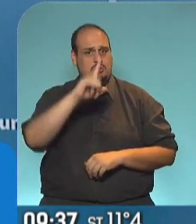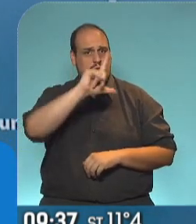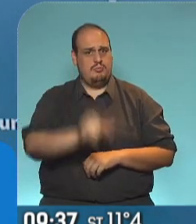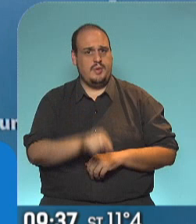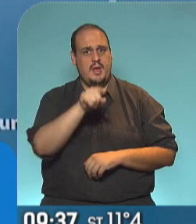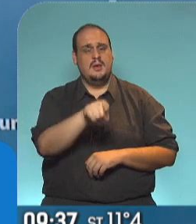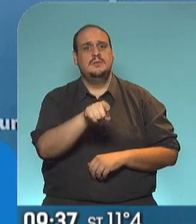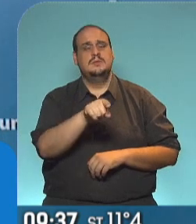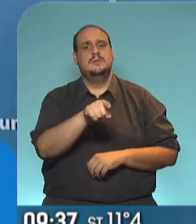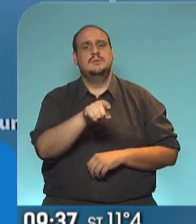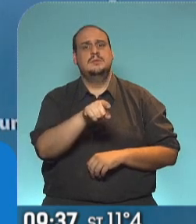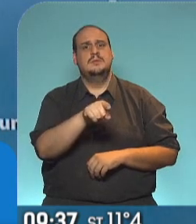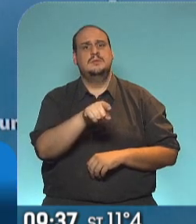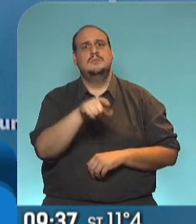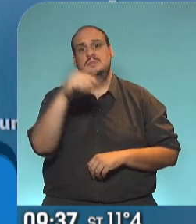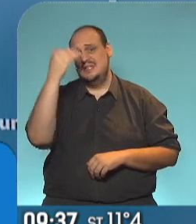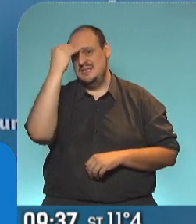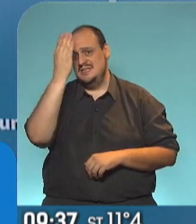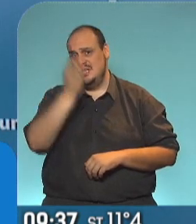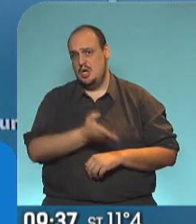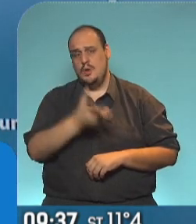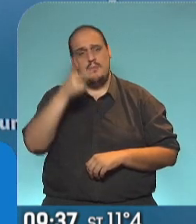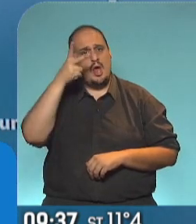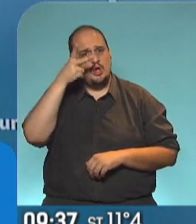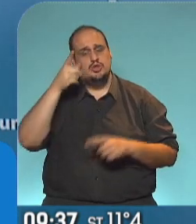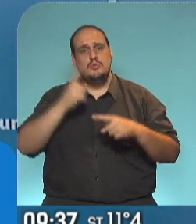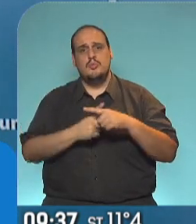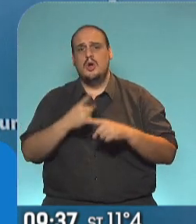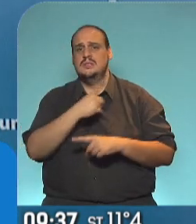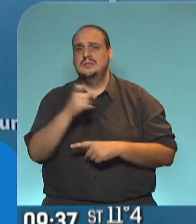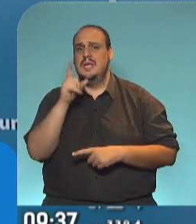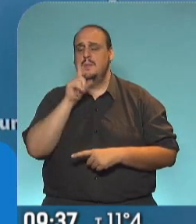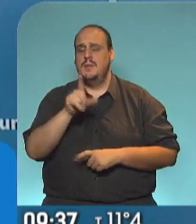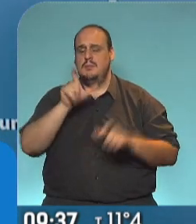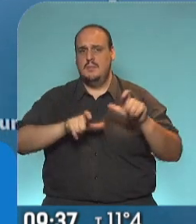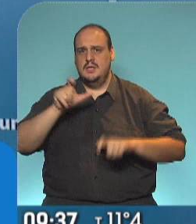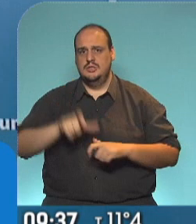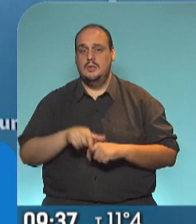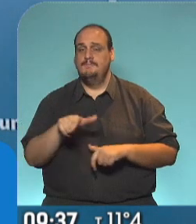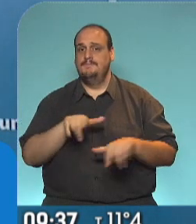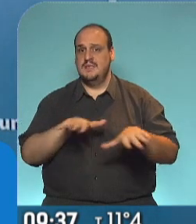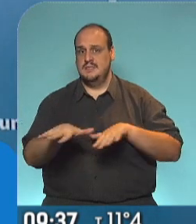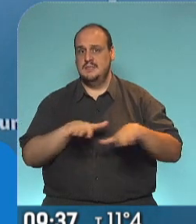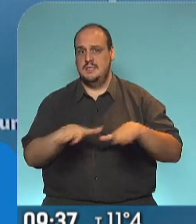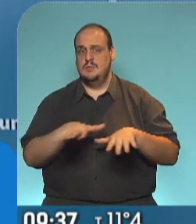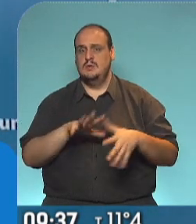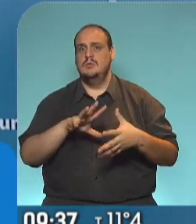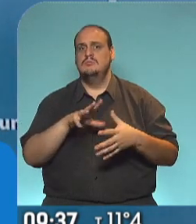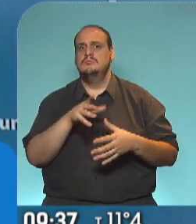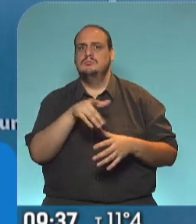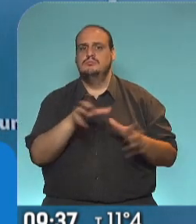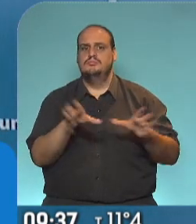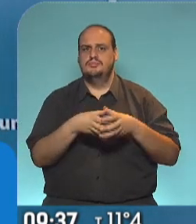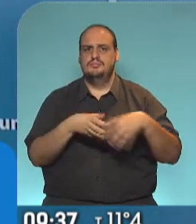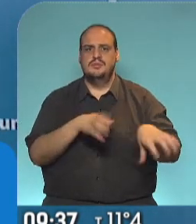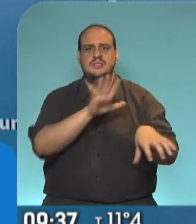una tasa de incidencia del 15,8 casos cada 100.000 habitantes esta situación afecta en un 51